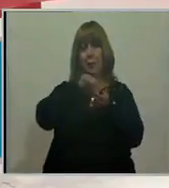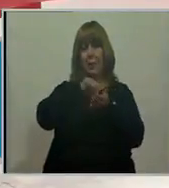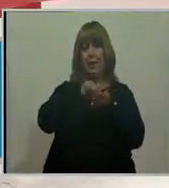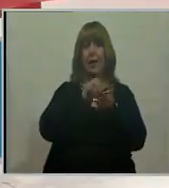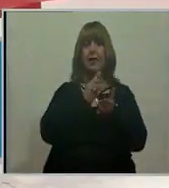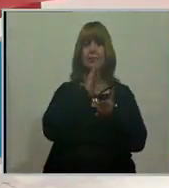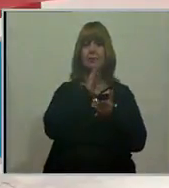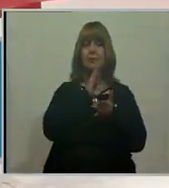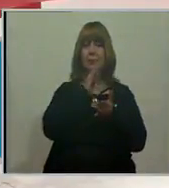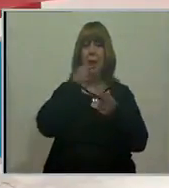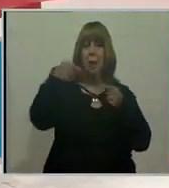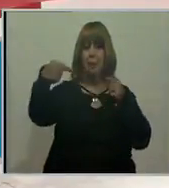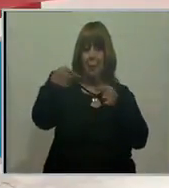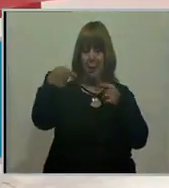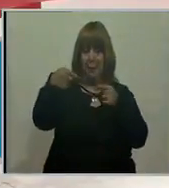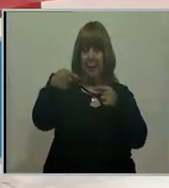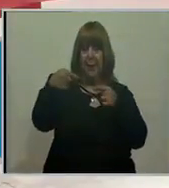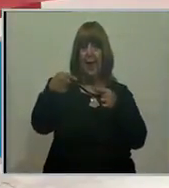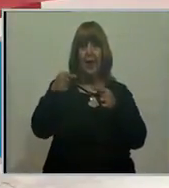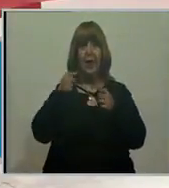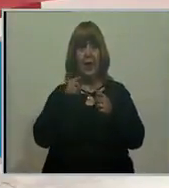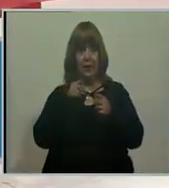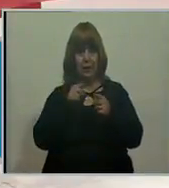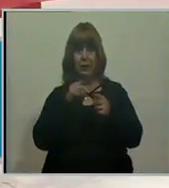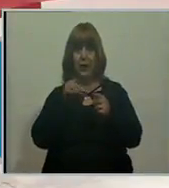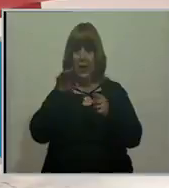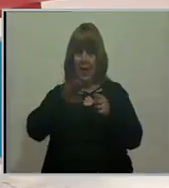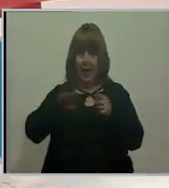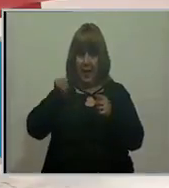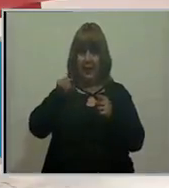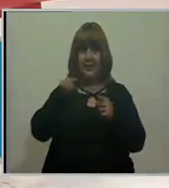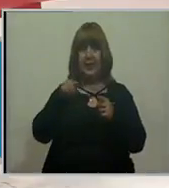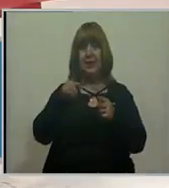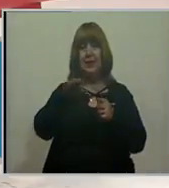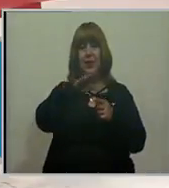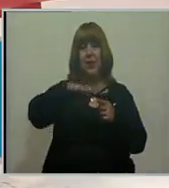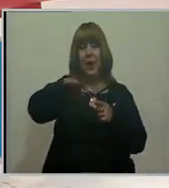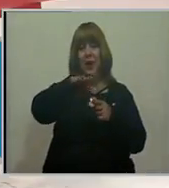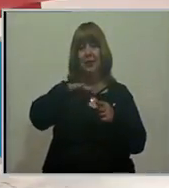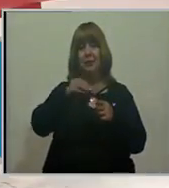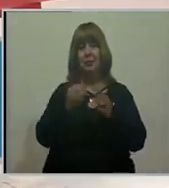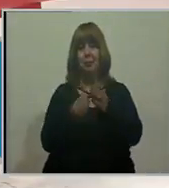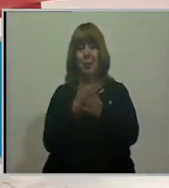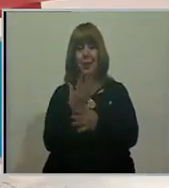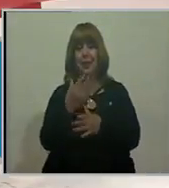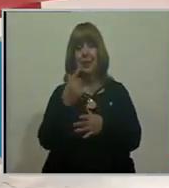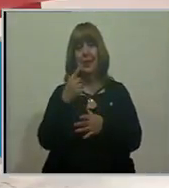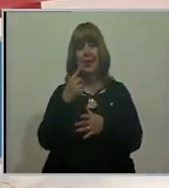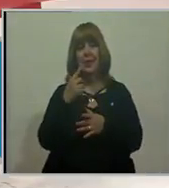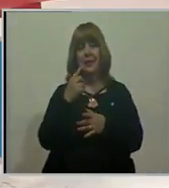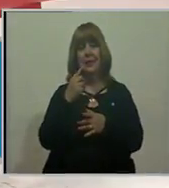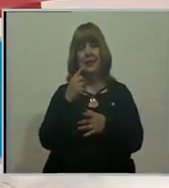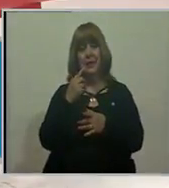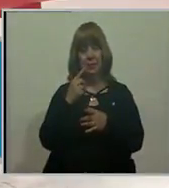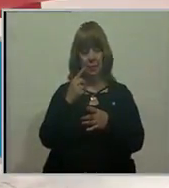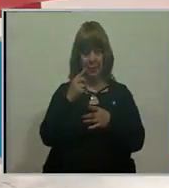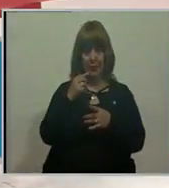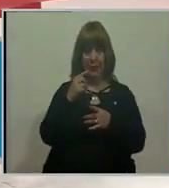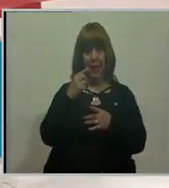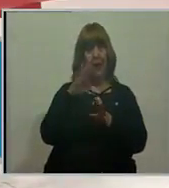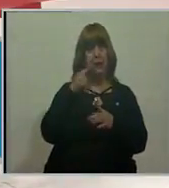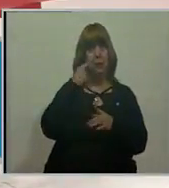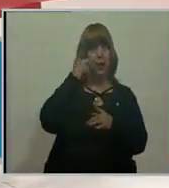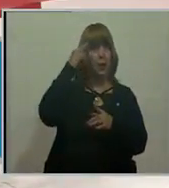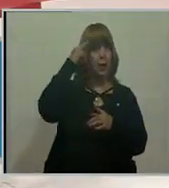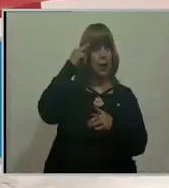muy particular que tiene que ver con Jerusalén. Ustedes saben que eso es un territorio internacional. Desde que surgió Israel como Estado a mediados del